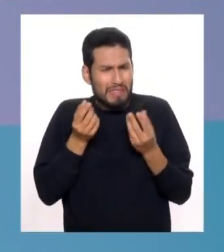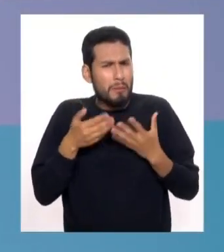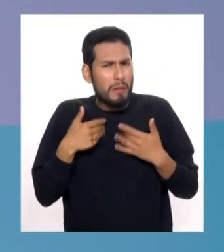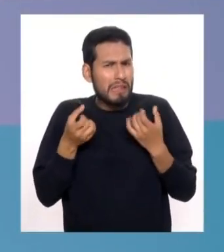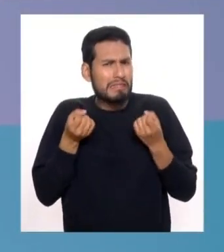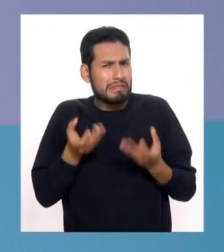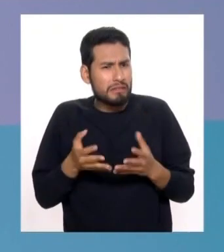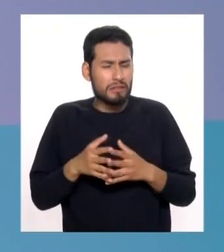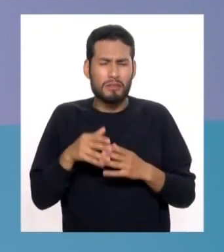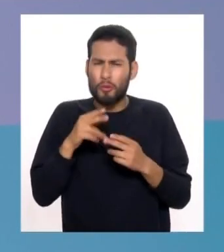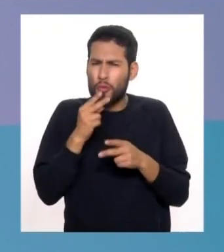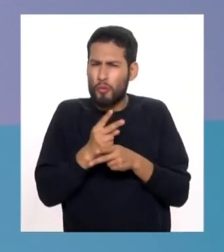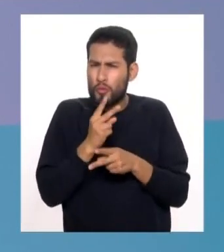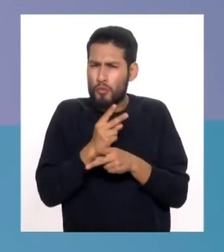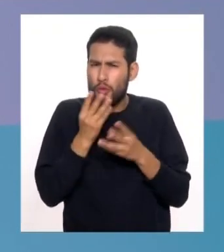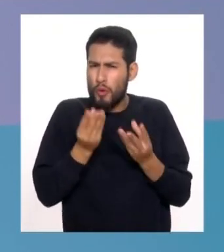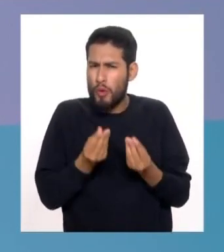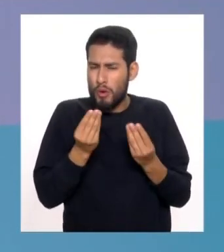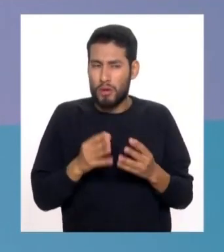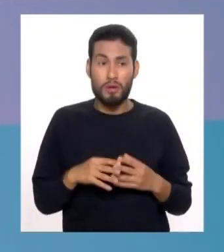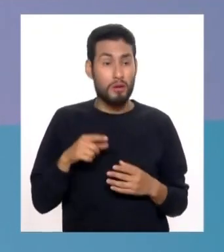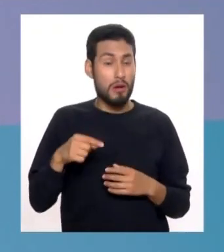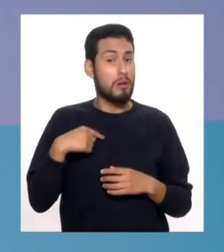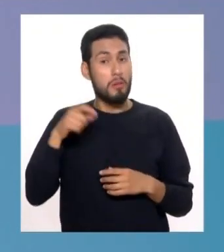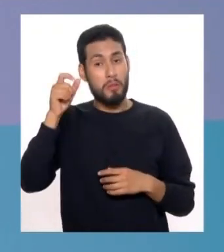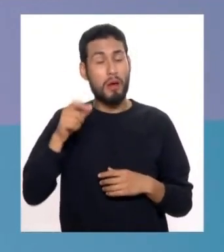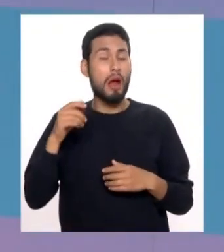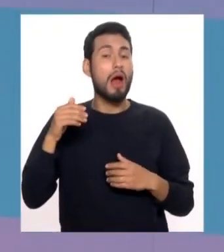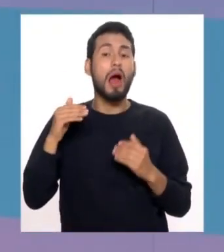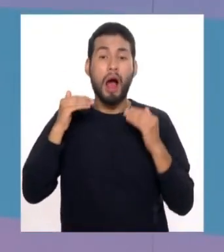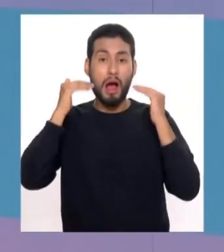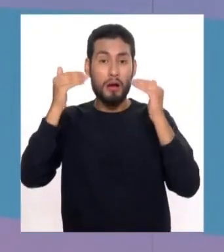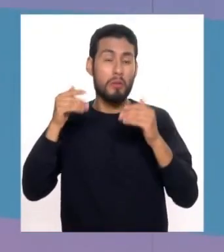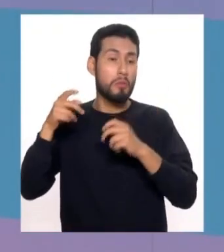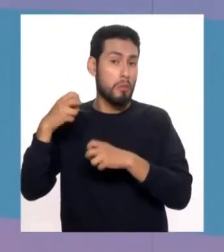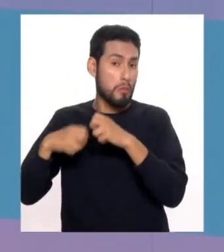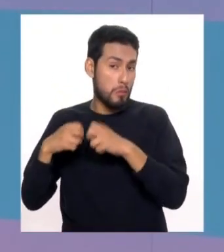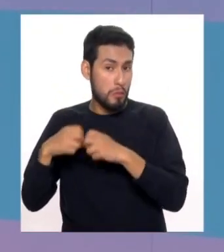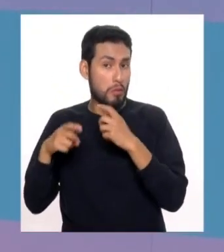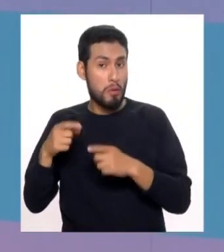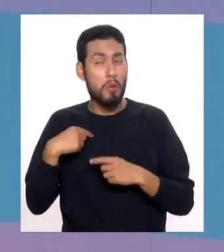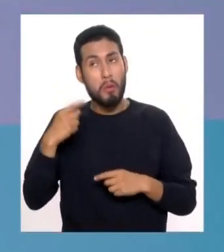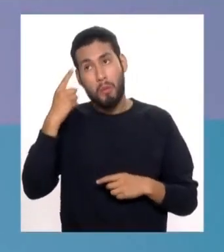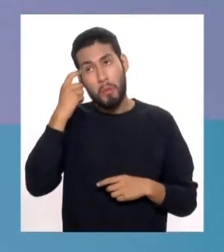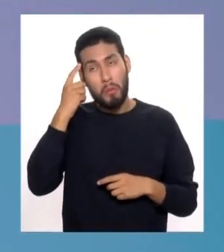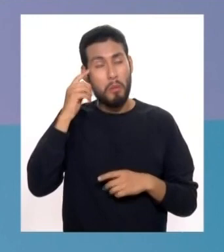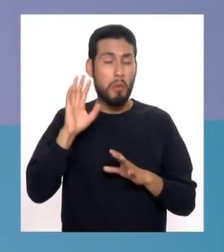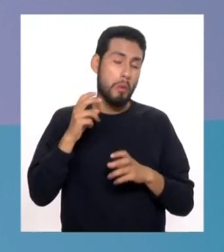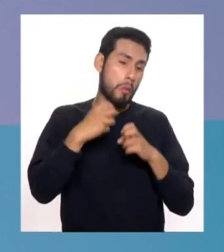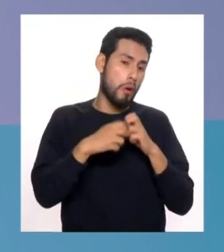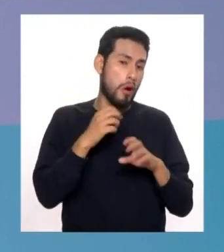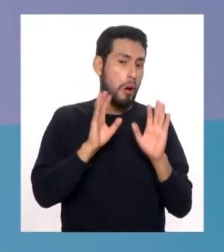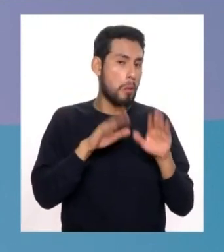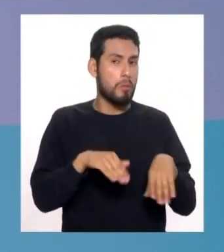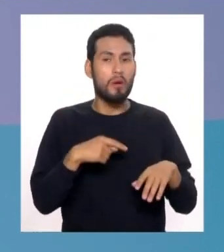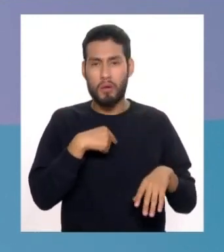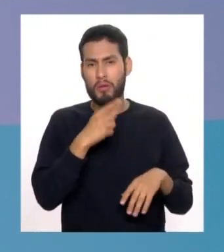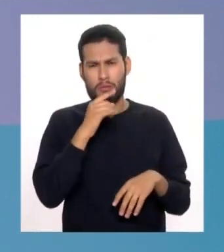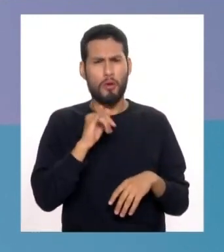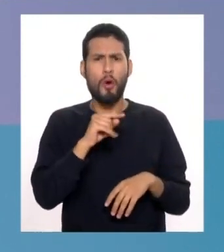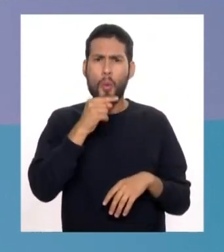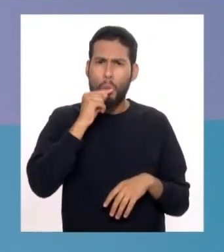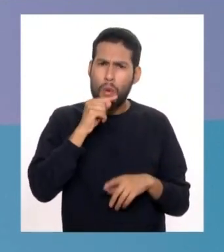tener. Por lo tanto, no es lo mismo decirle a una persona adulta que tiene tal o cual problema o que se sospecha de tal o cual problema que decírselo a una